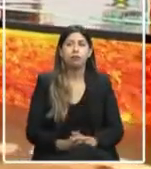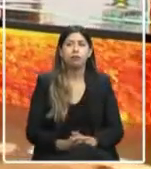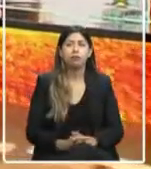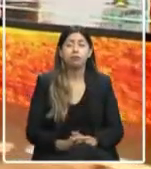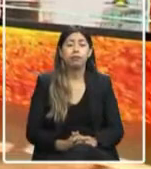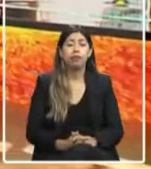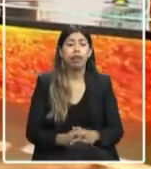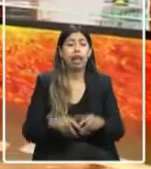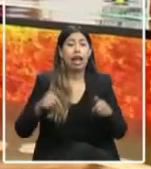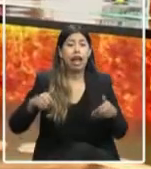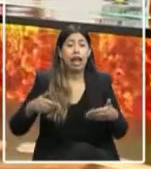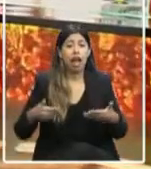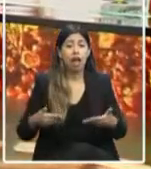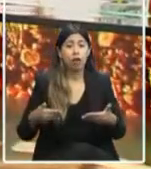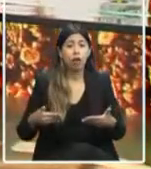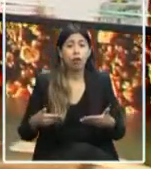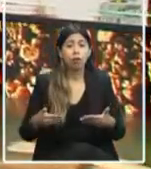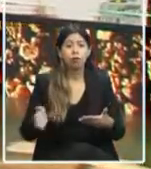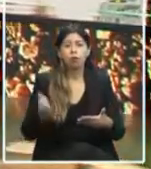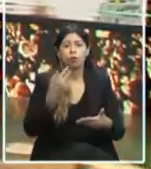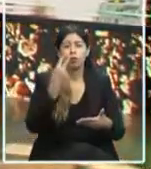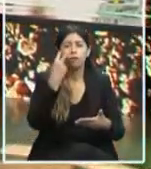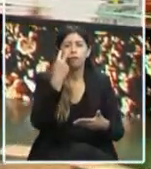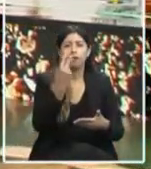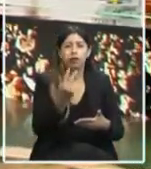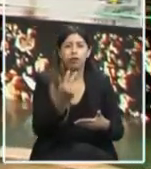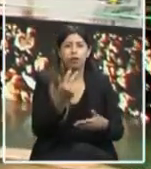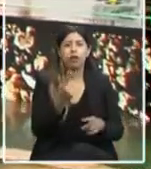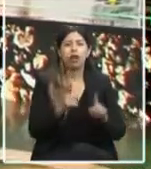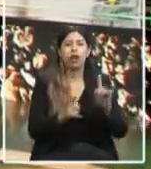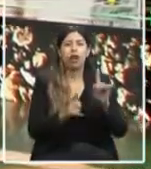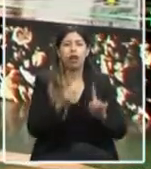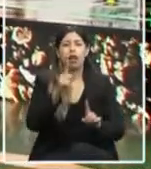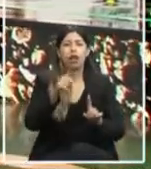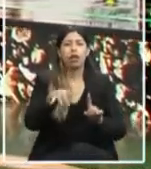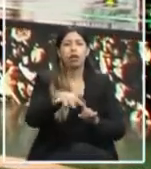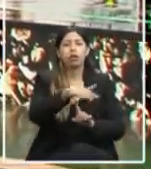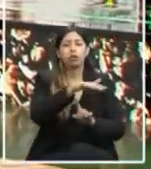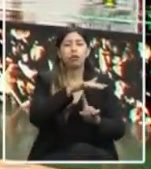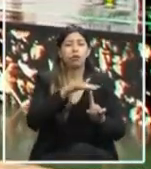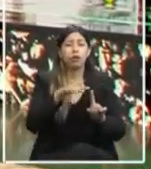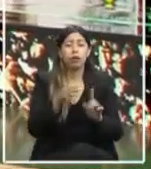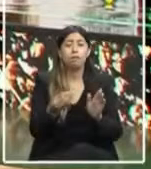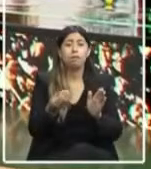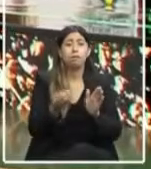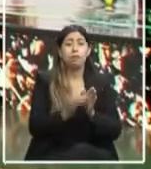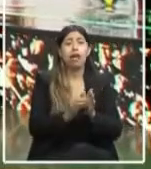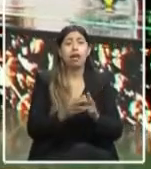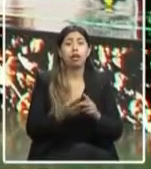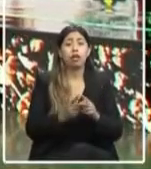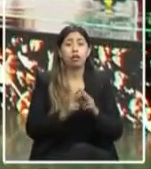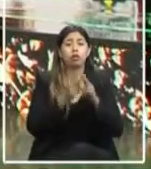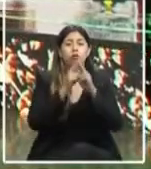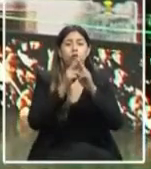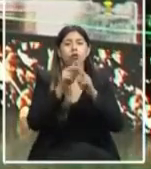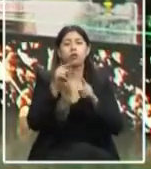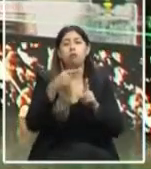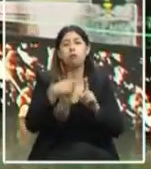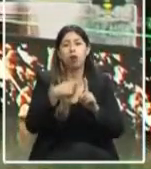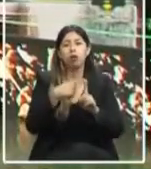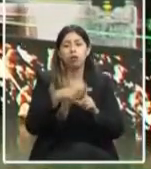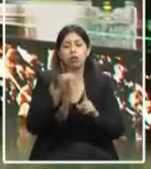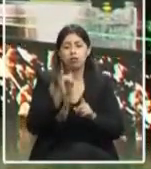hasta ahora, digamos, podemos ver que hay casos donde ese aumento de infraestructura sí está siendo